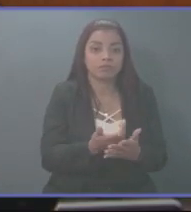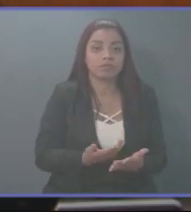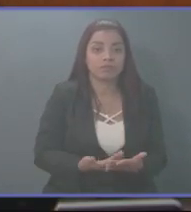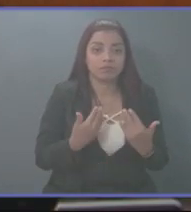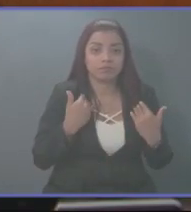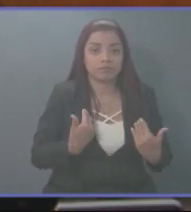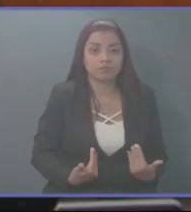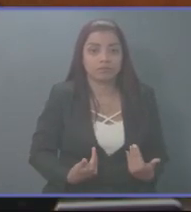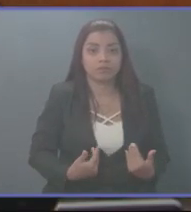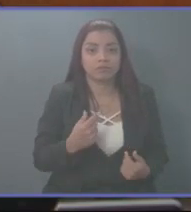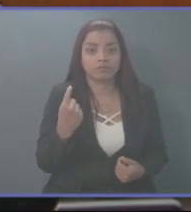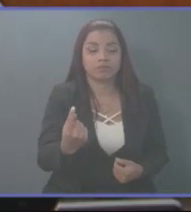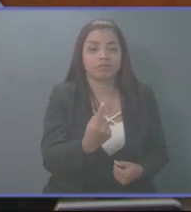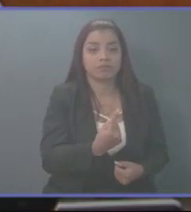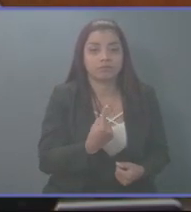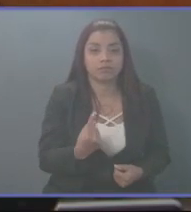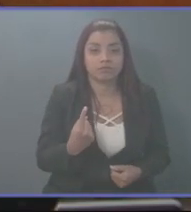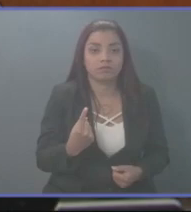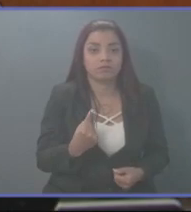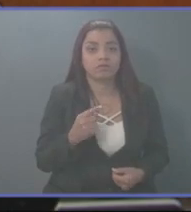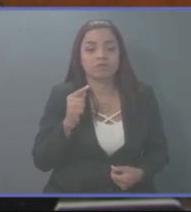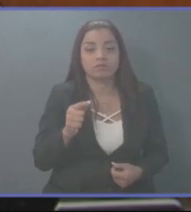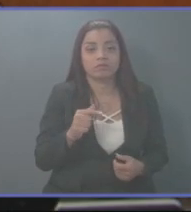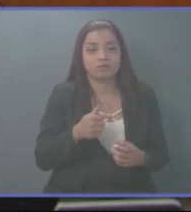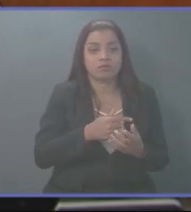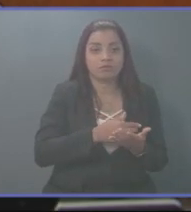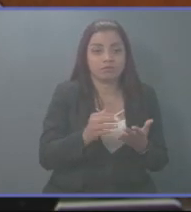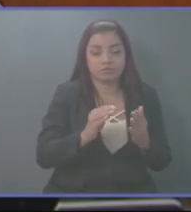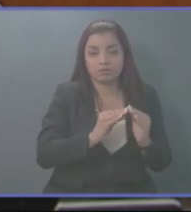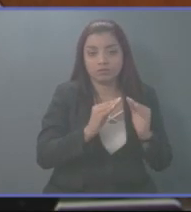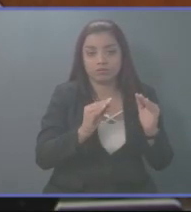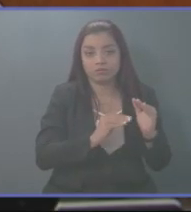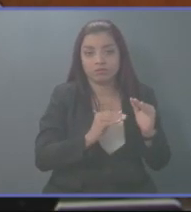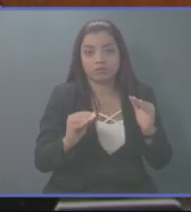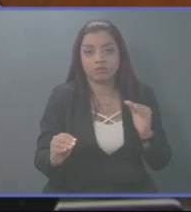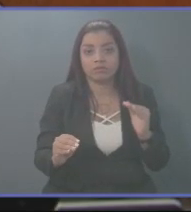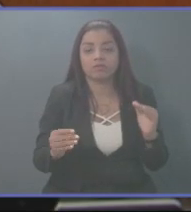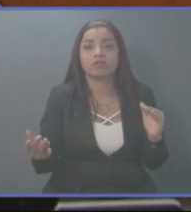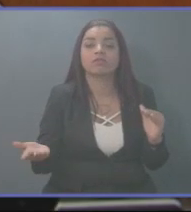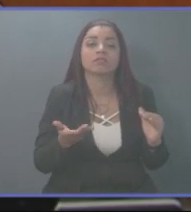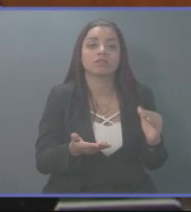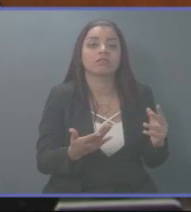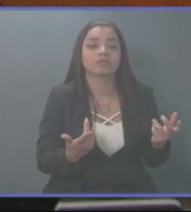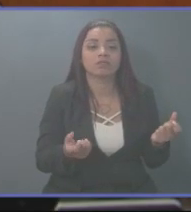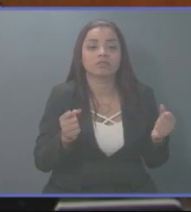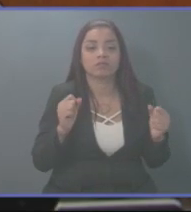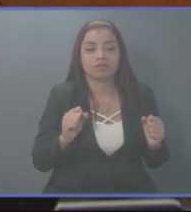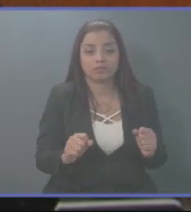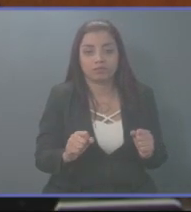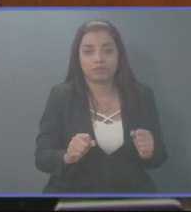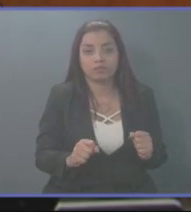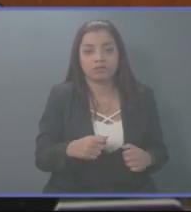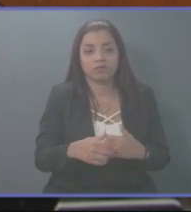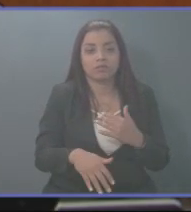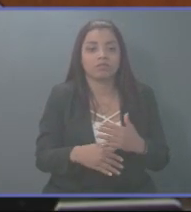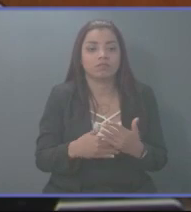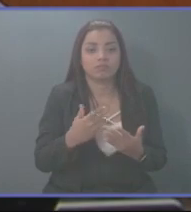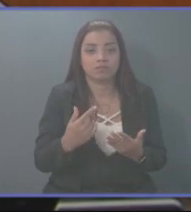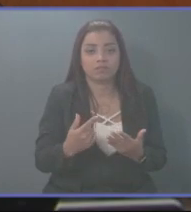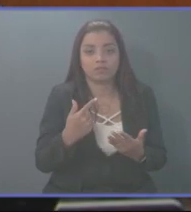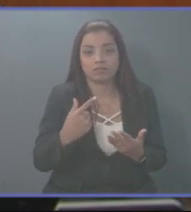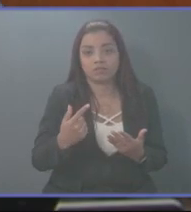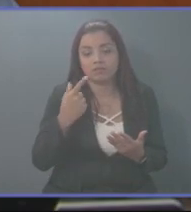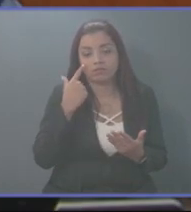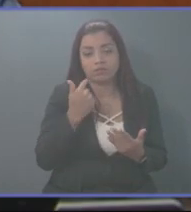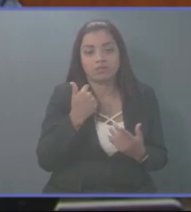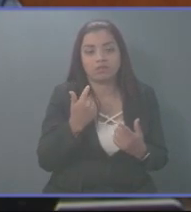de las personas en condición de desplazamiento forzado interno y aquellas que se encuentran en riesgo de serlo,